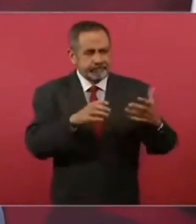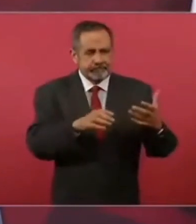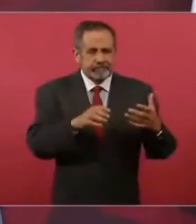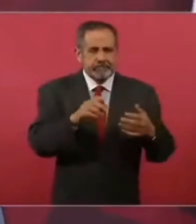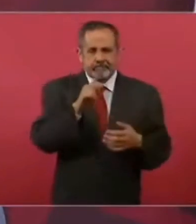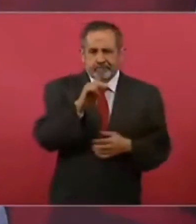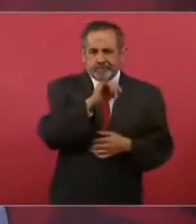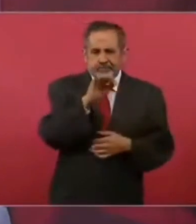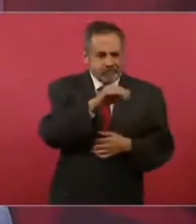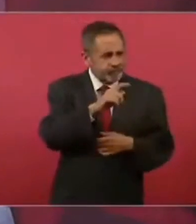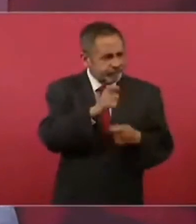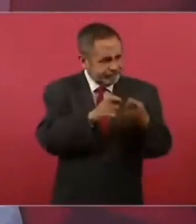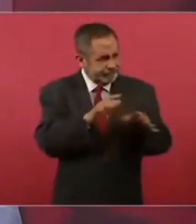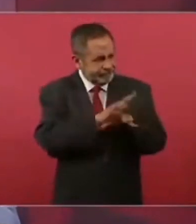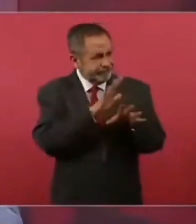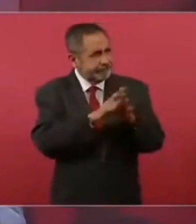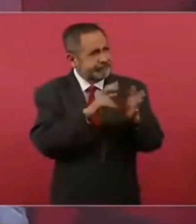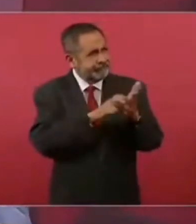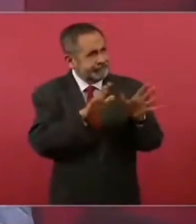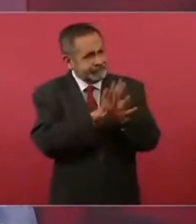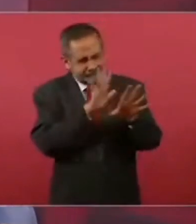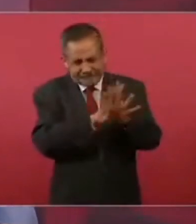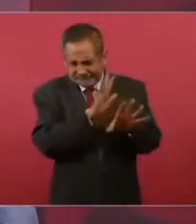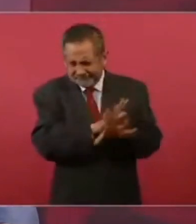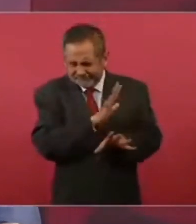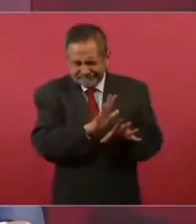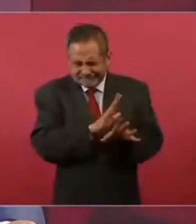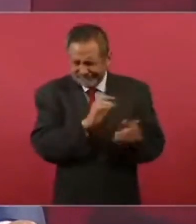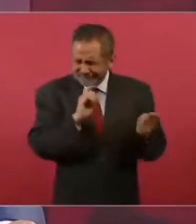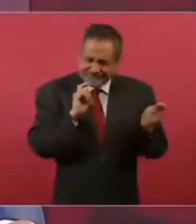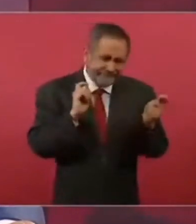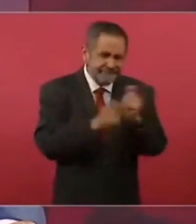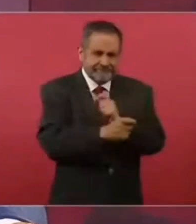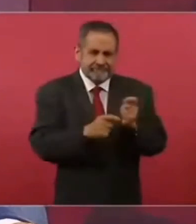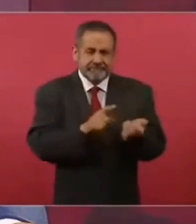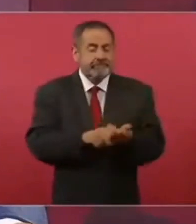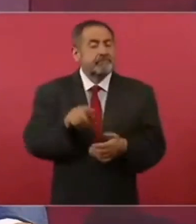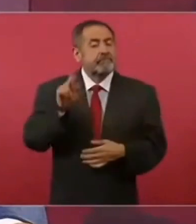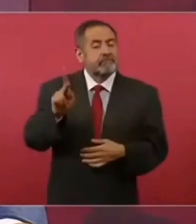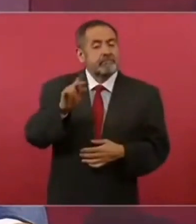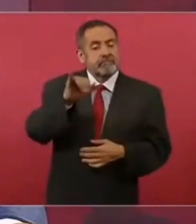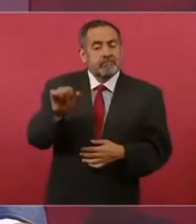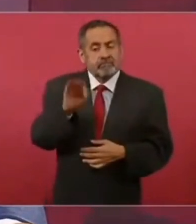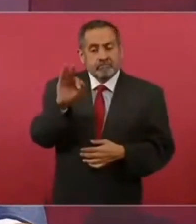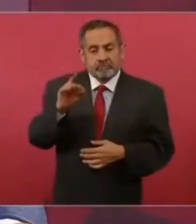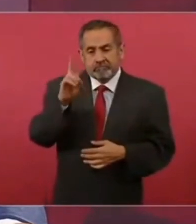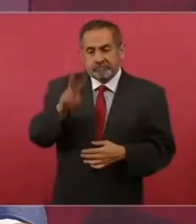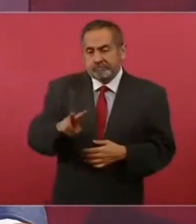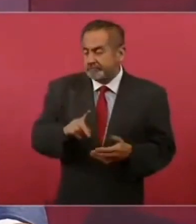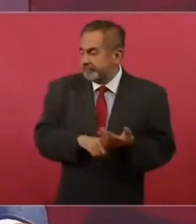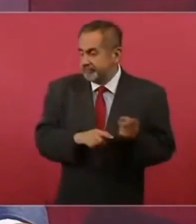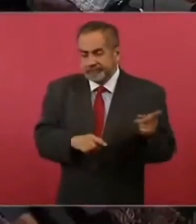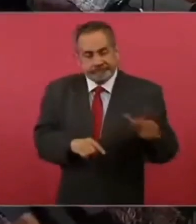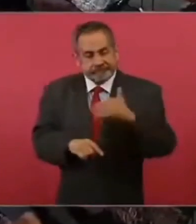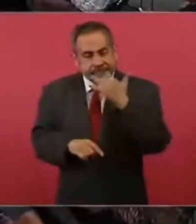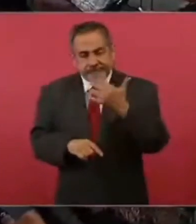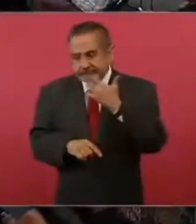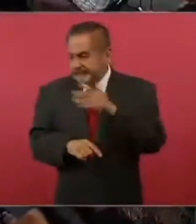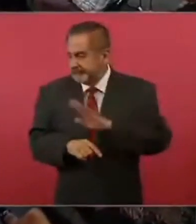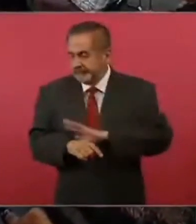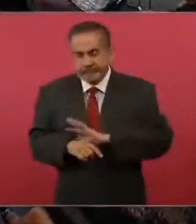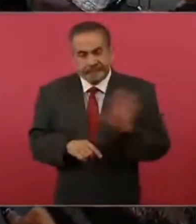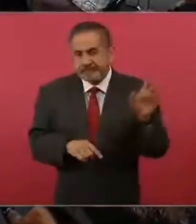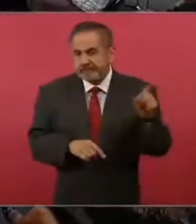cabo la reforma que hace falta porque ese poder judicial está echado a